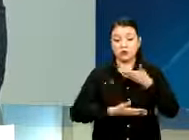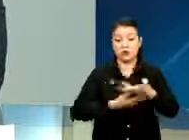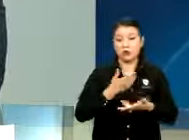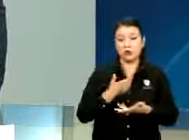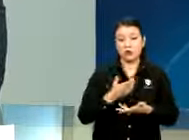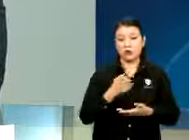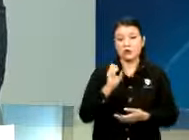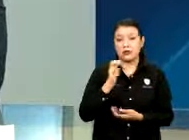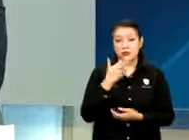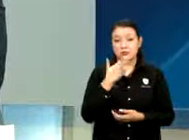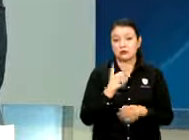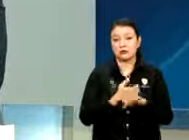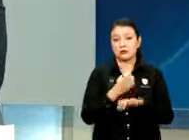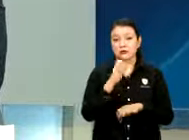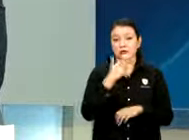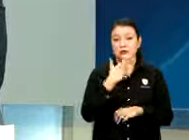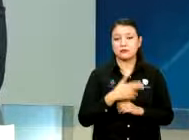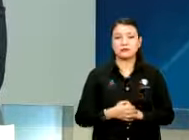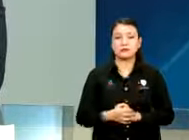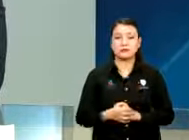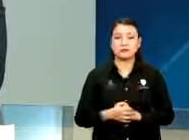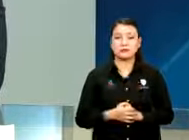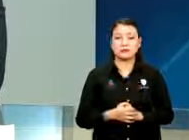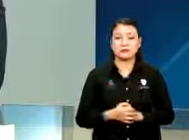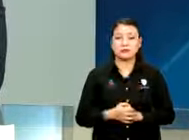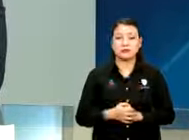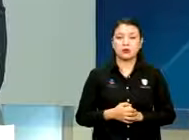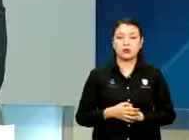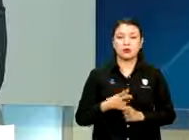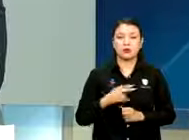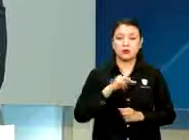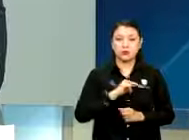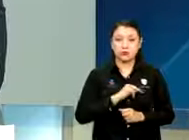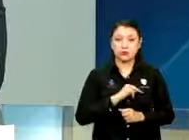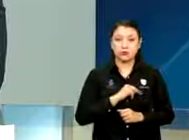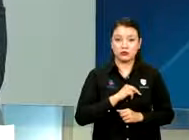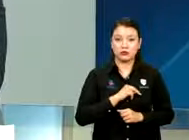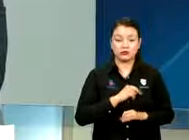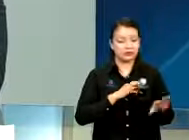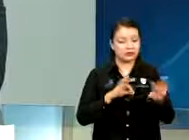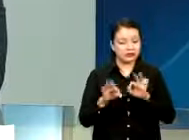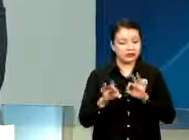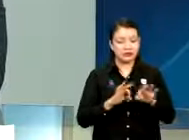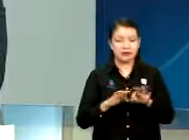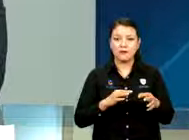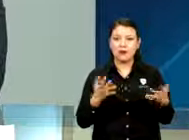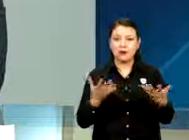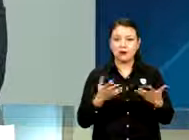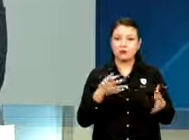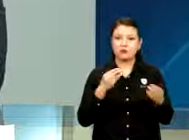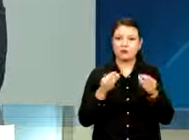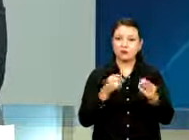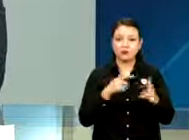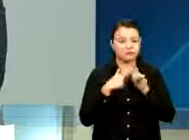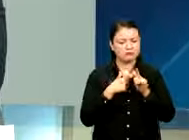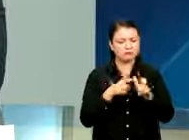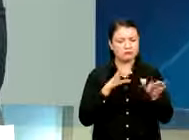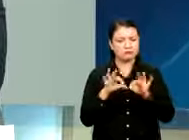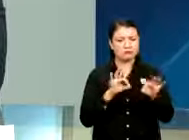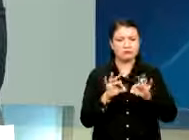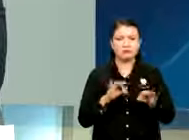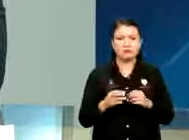la subsecretaría ha estado trabajando en un buen número de asuntos de responsabilidades siendo yo creo que